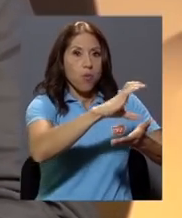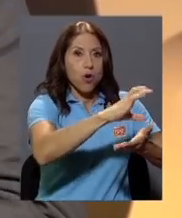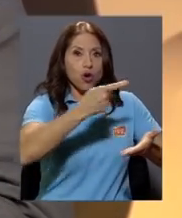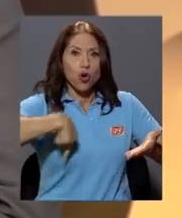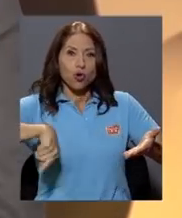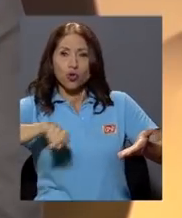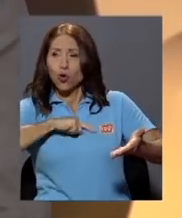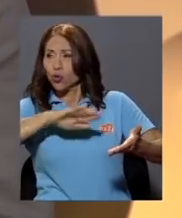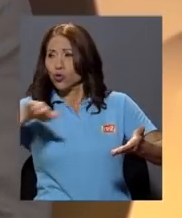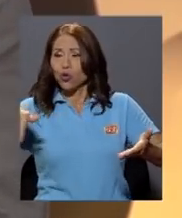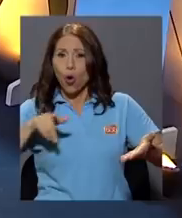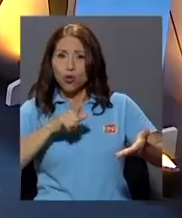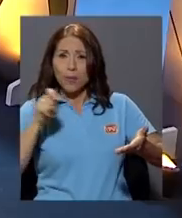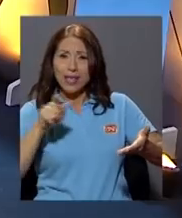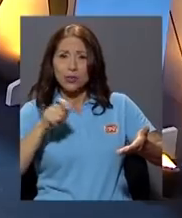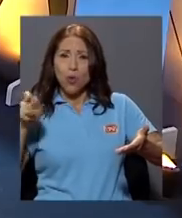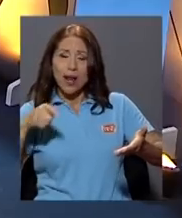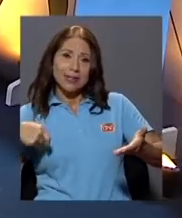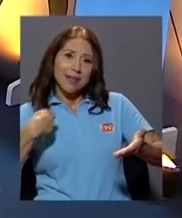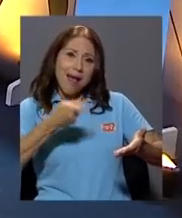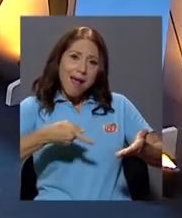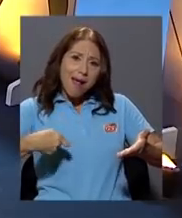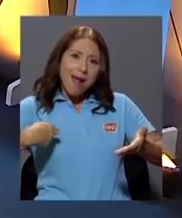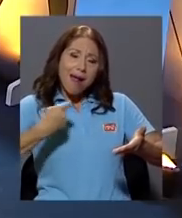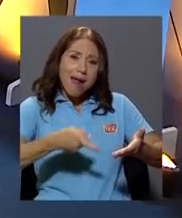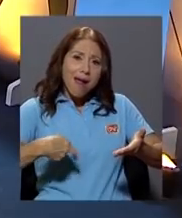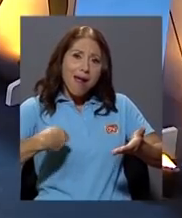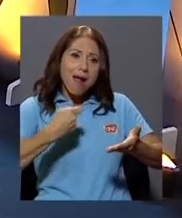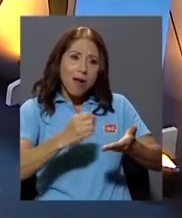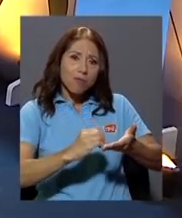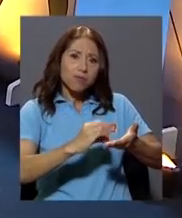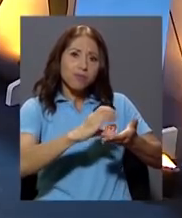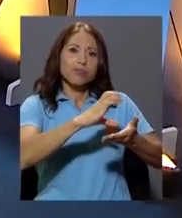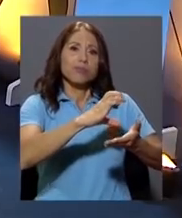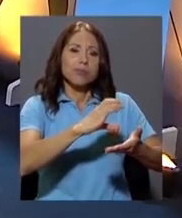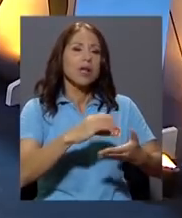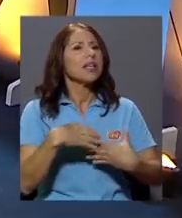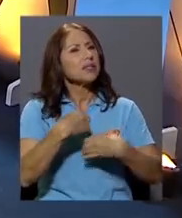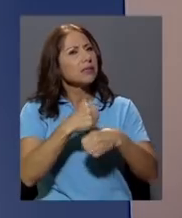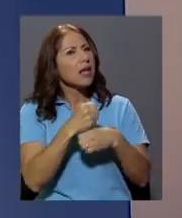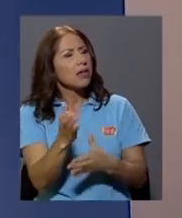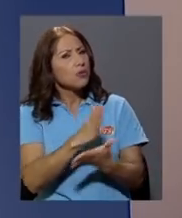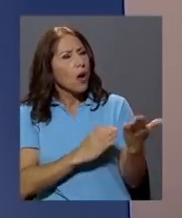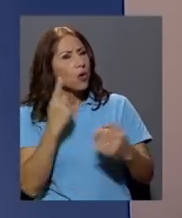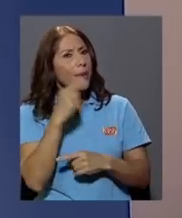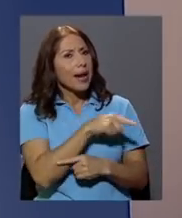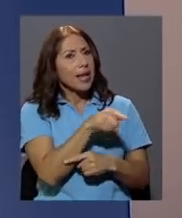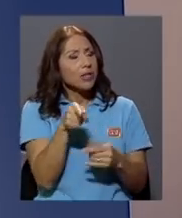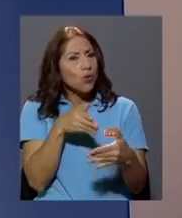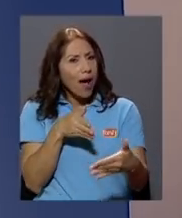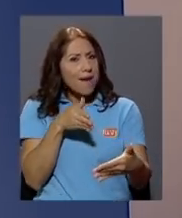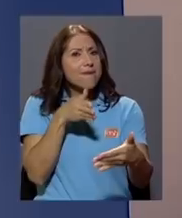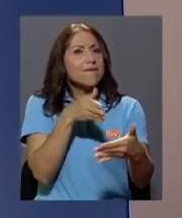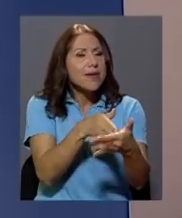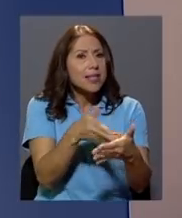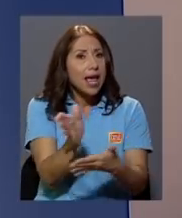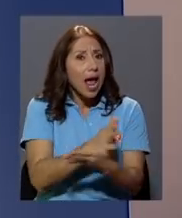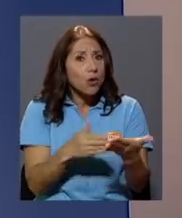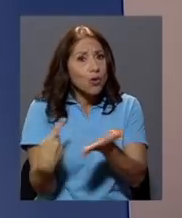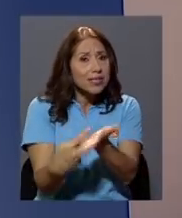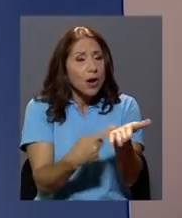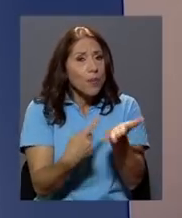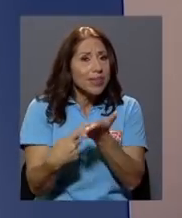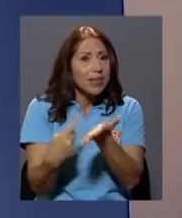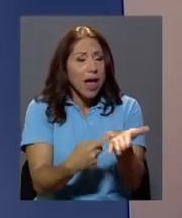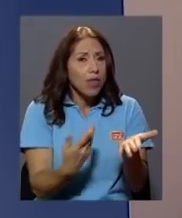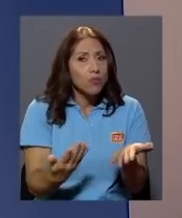hacemos mensualmente. ¿Y se ha hecho algo en términos de que eso pueda tener una afectación directa sobre algo que se ha comentado, don